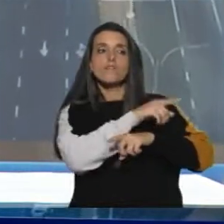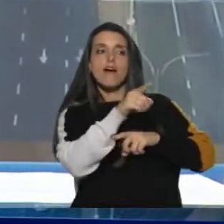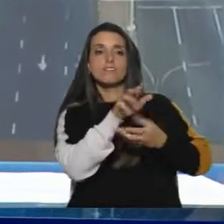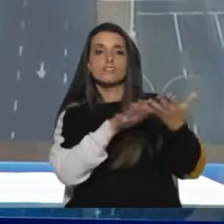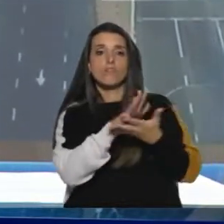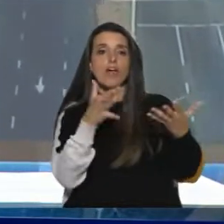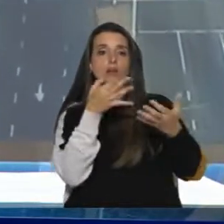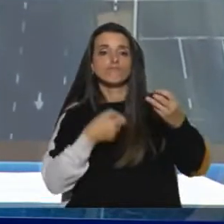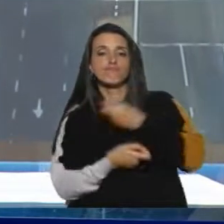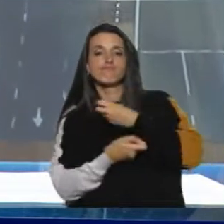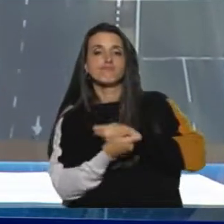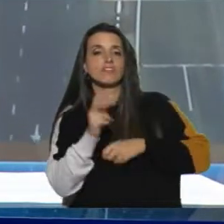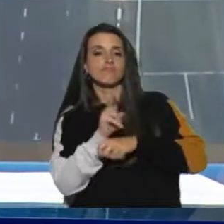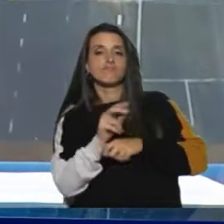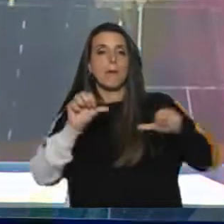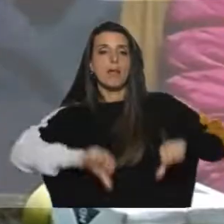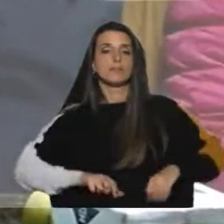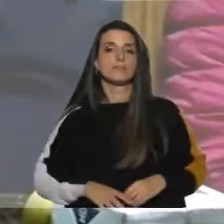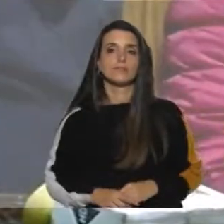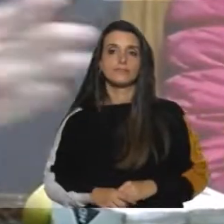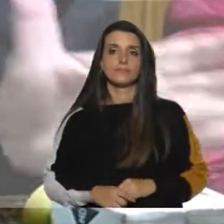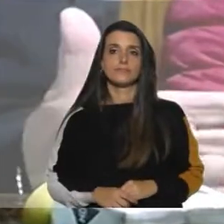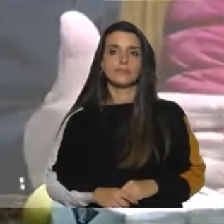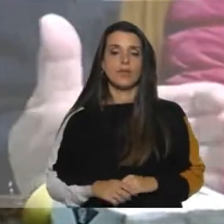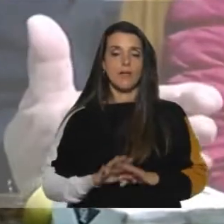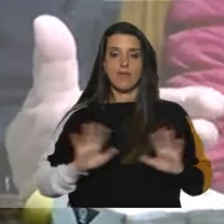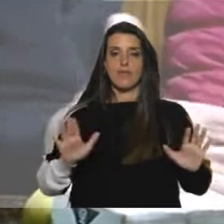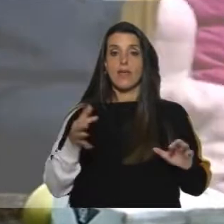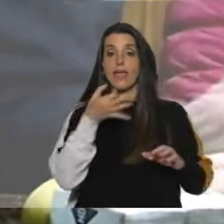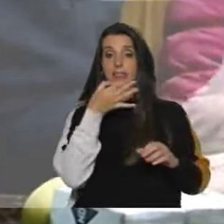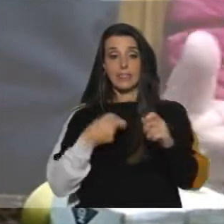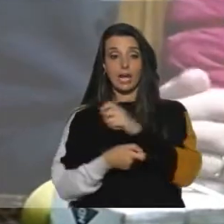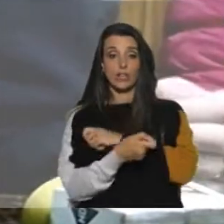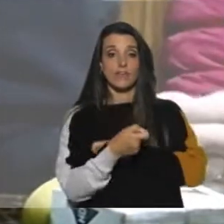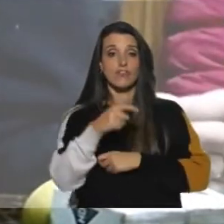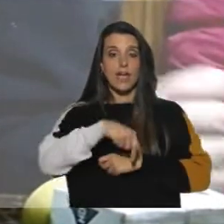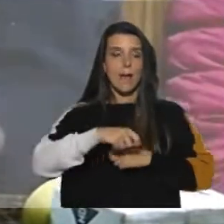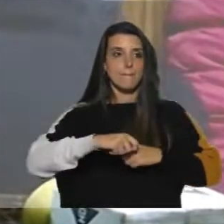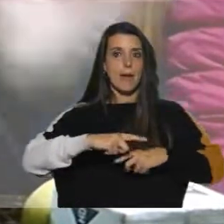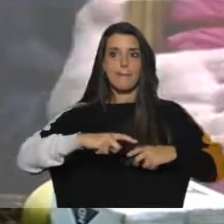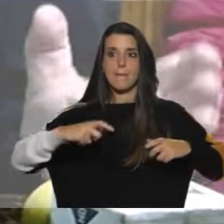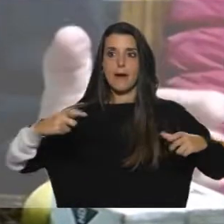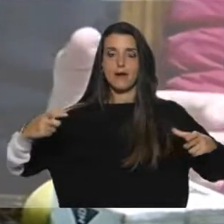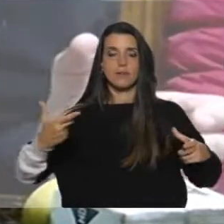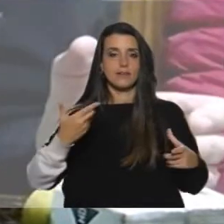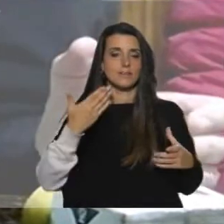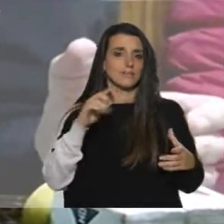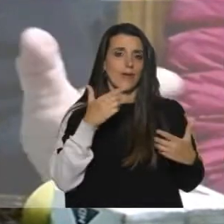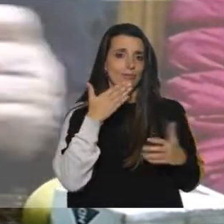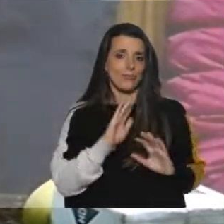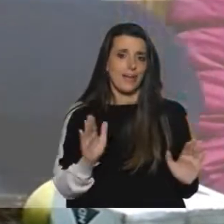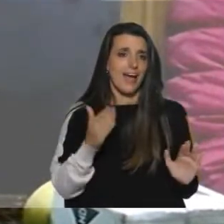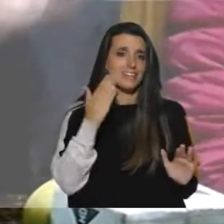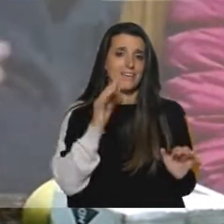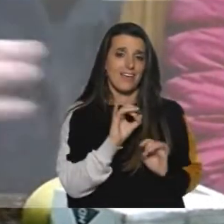situación actual de inseguridad. No hay duda que el narcotráfico creció en esos años, no hay ninguna duda. Como